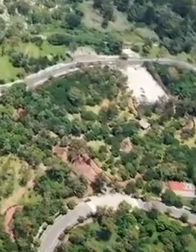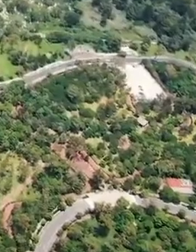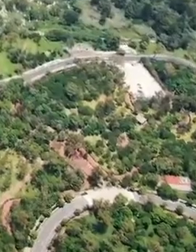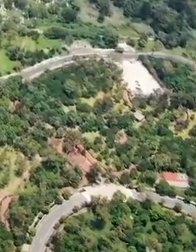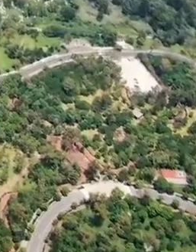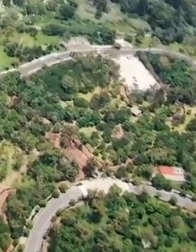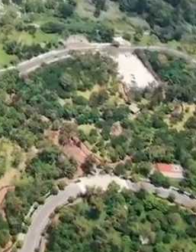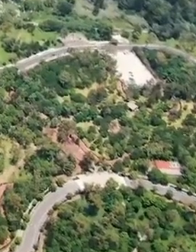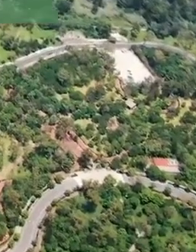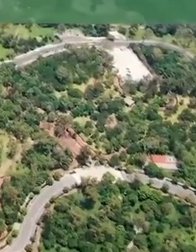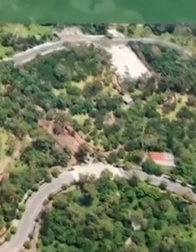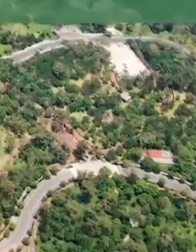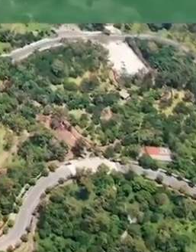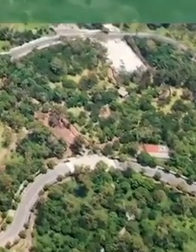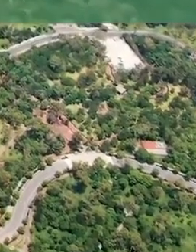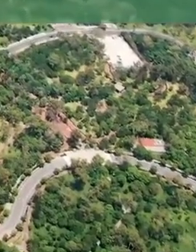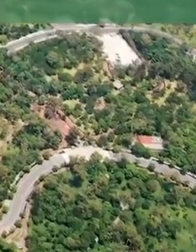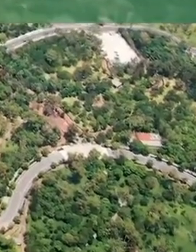puede consultar en